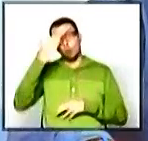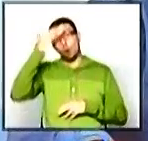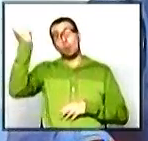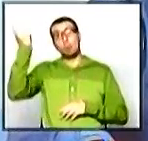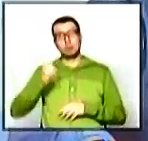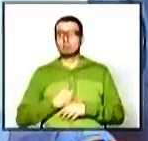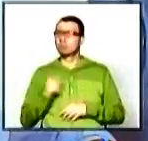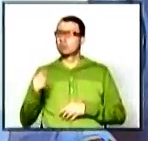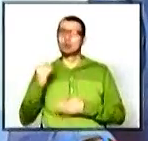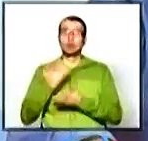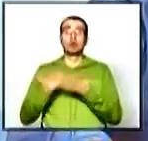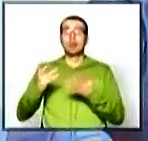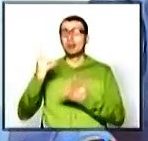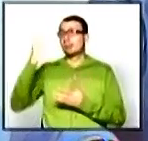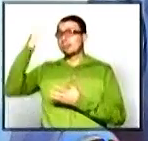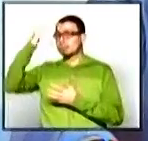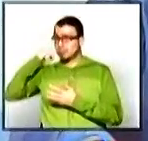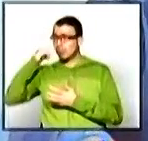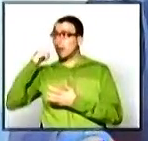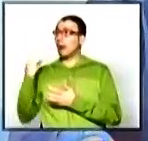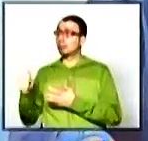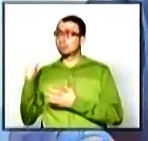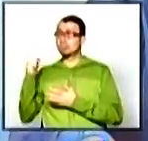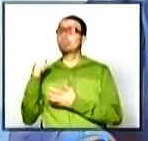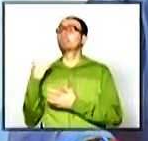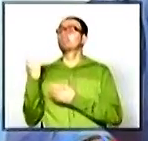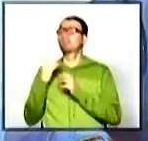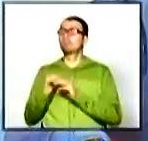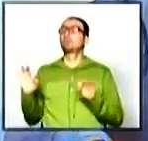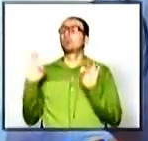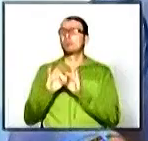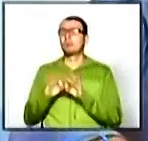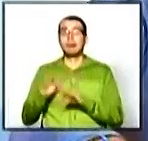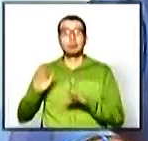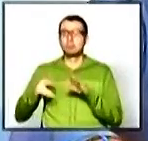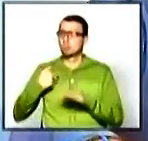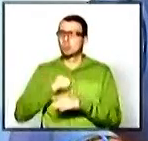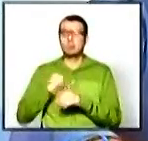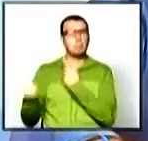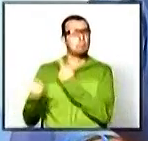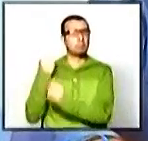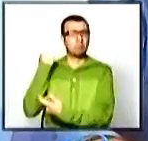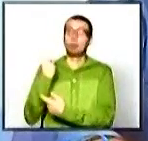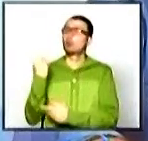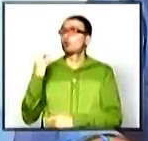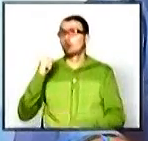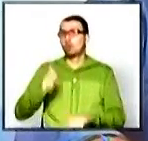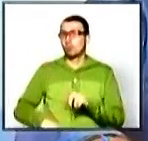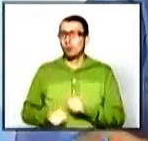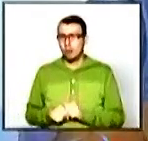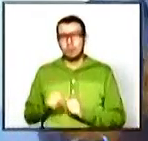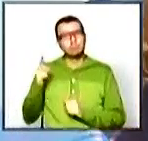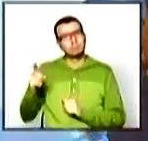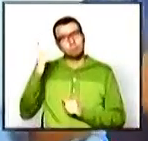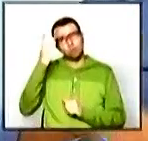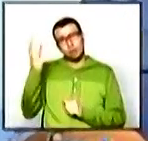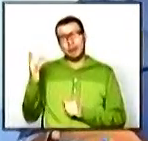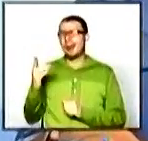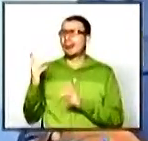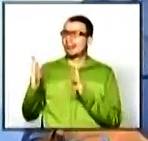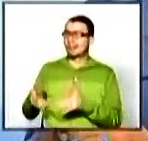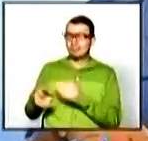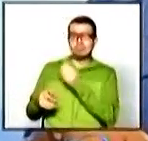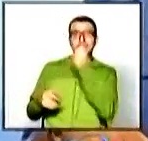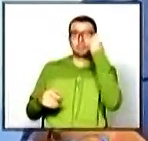del pasado que son muy importantes y que no las podemos desechar. Porque sí, nosotros estamos